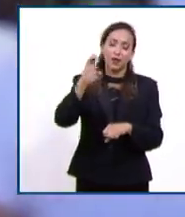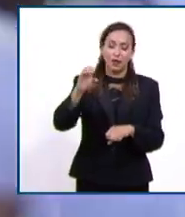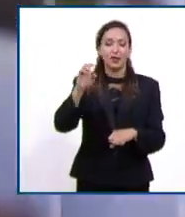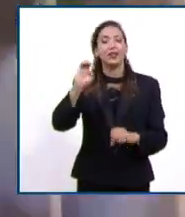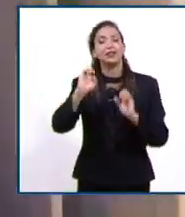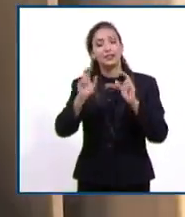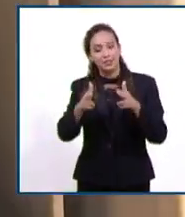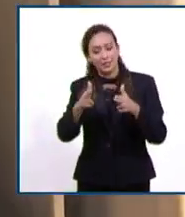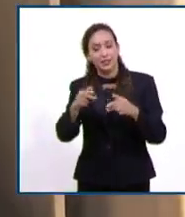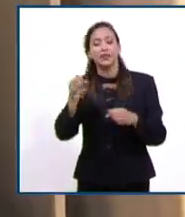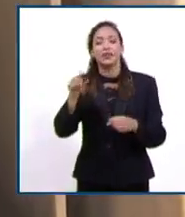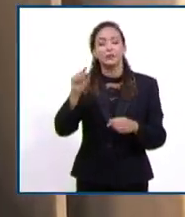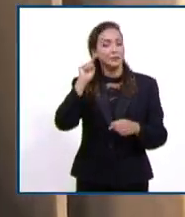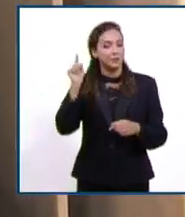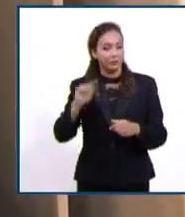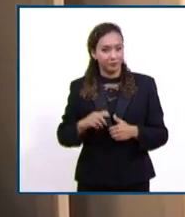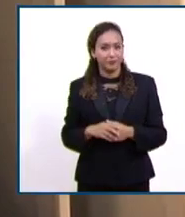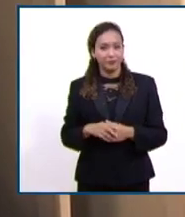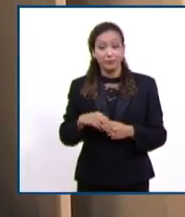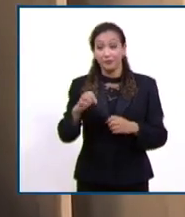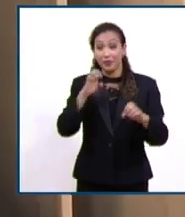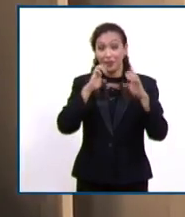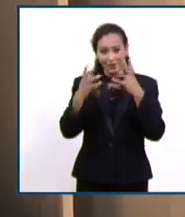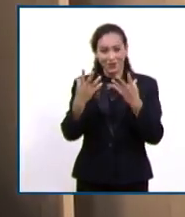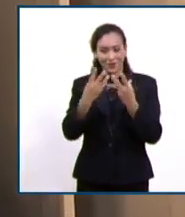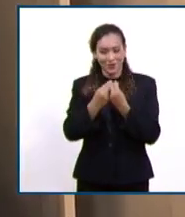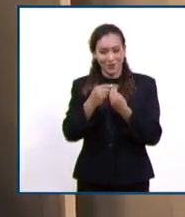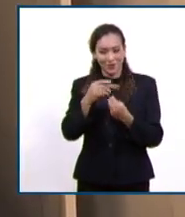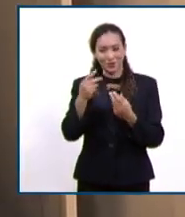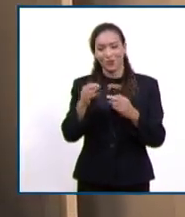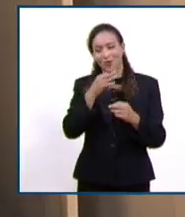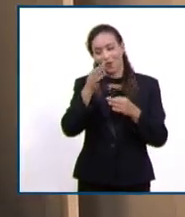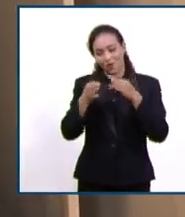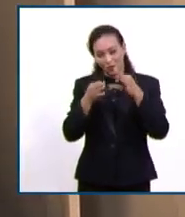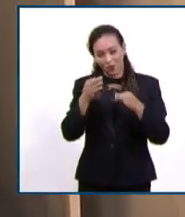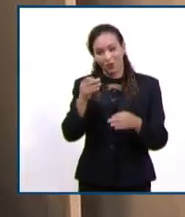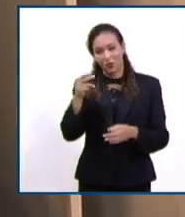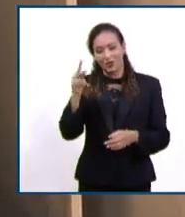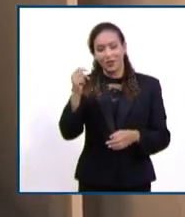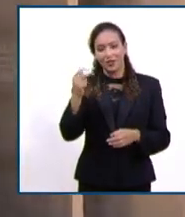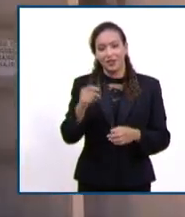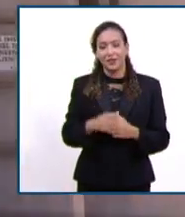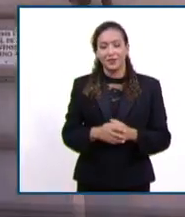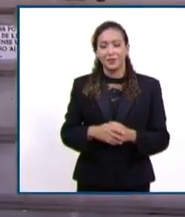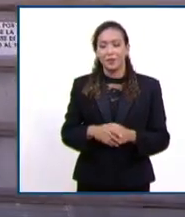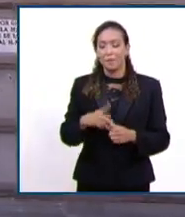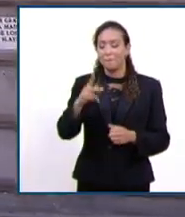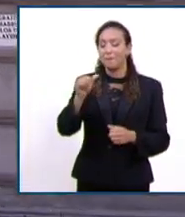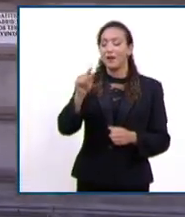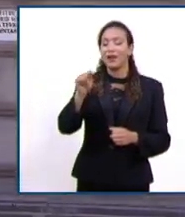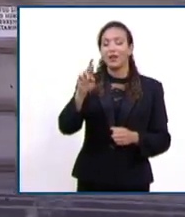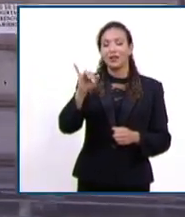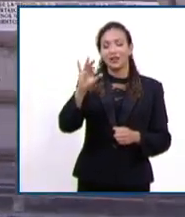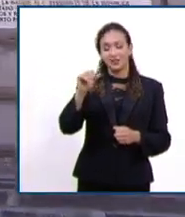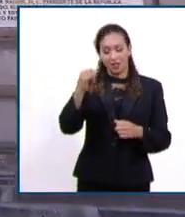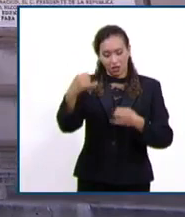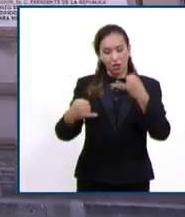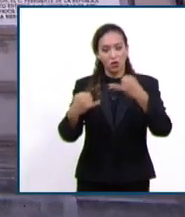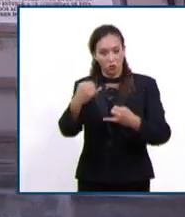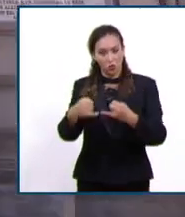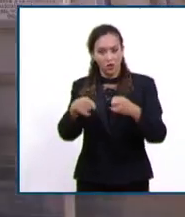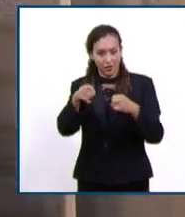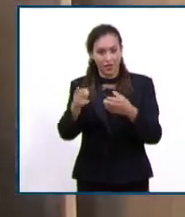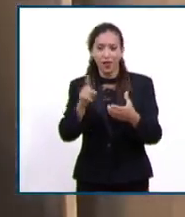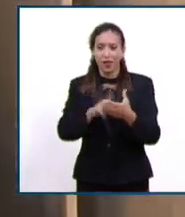Zacatecas. Aseguró en entrevista para Justicia TV, Sabela Patricia Aciaín Hernández, jueza 10º familiar por audiencias